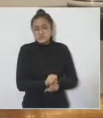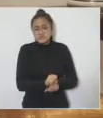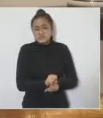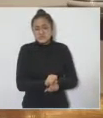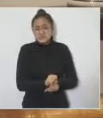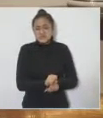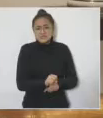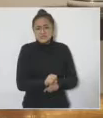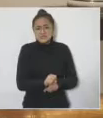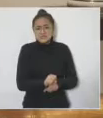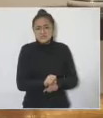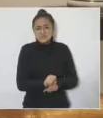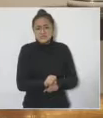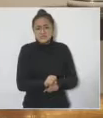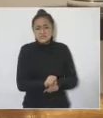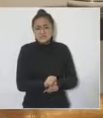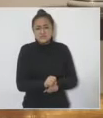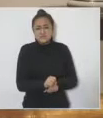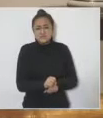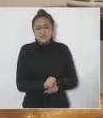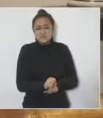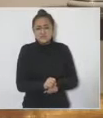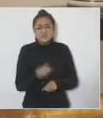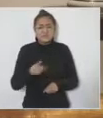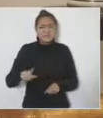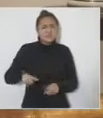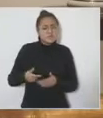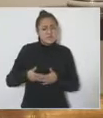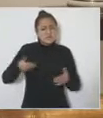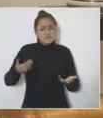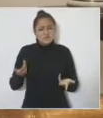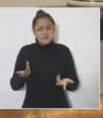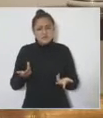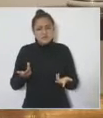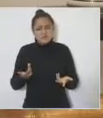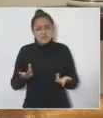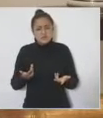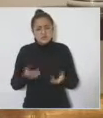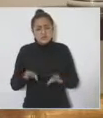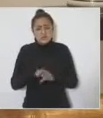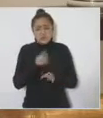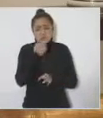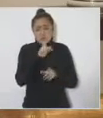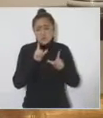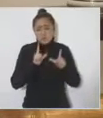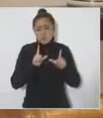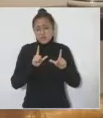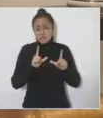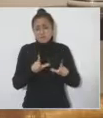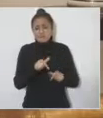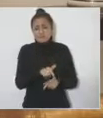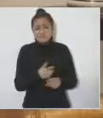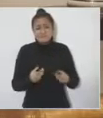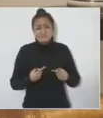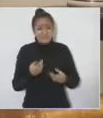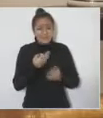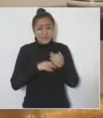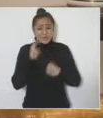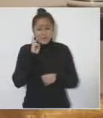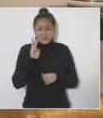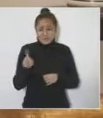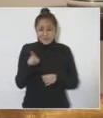del gobierno de los gobiernos anteriores pues restaurantes de lujo ahí los vieron a